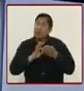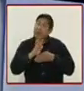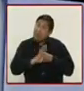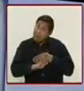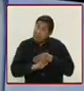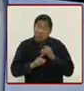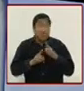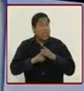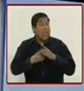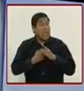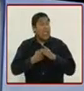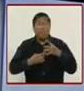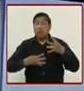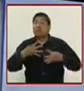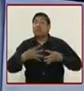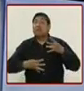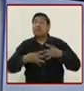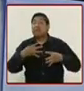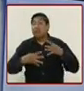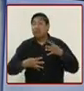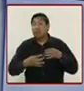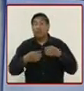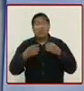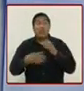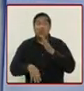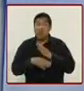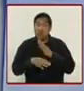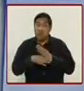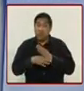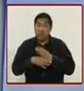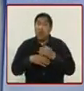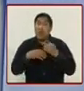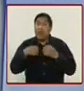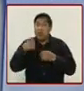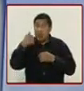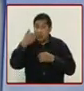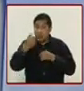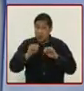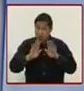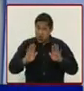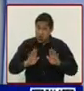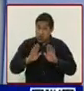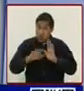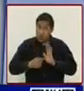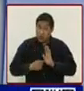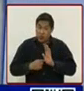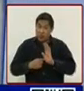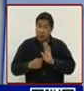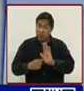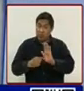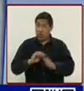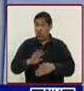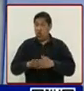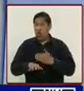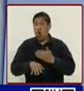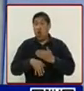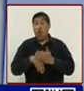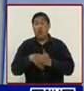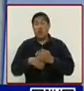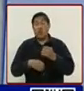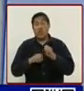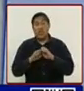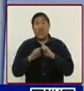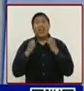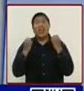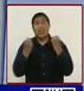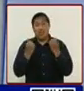el inicio del campeonato del torneo Todos contra Todos. Este domingo, Bolívar presenta a todos sus refuerzos para esta